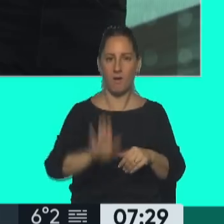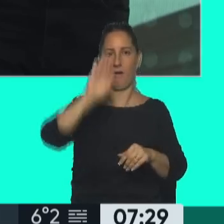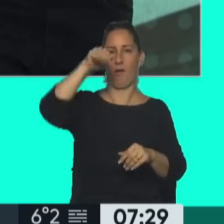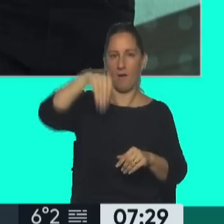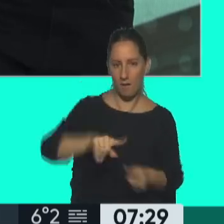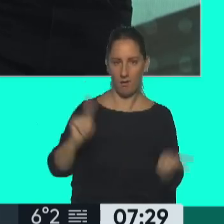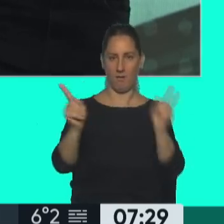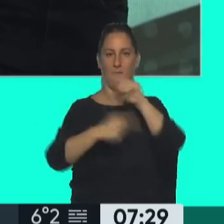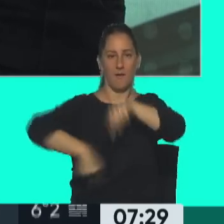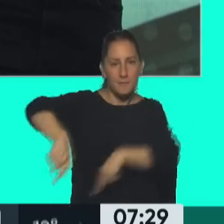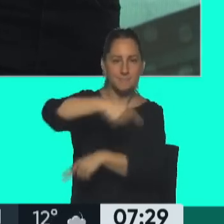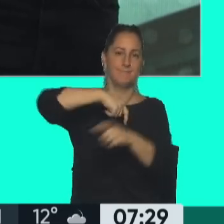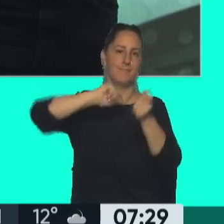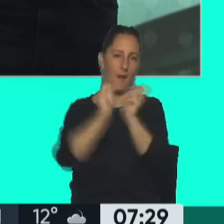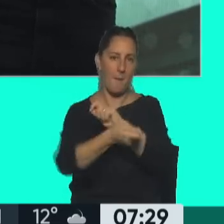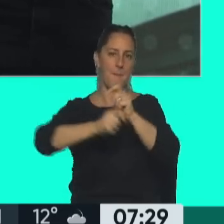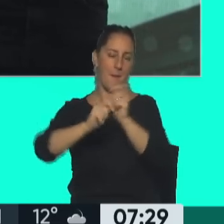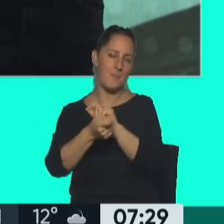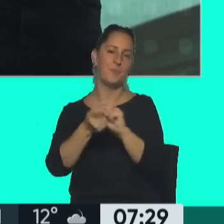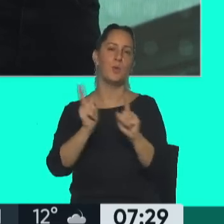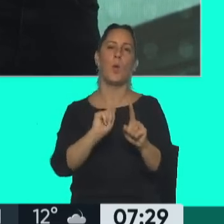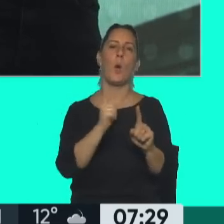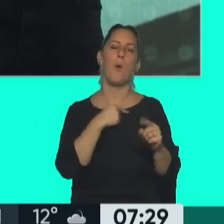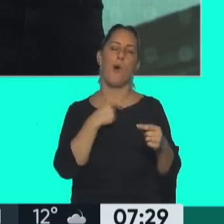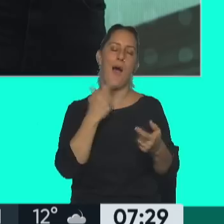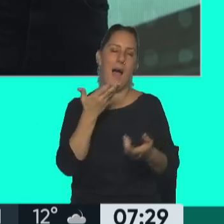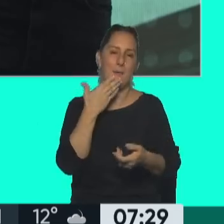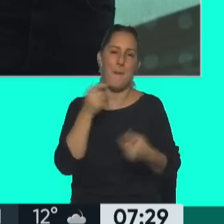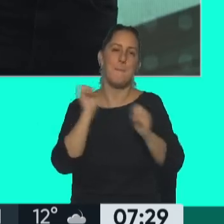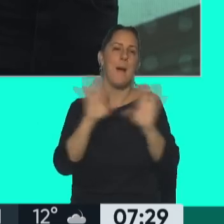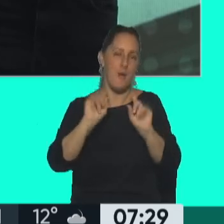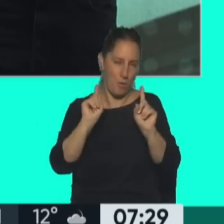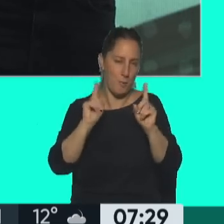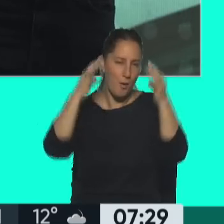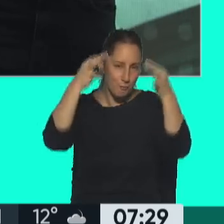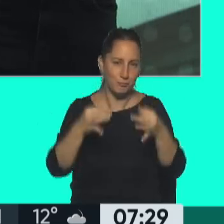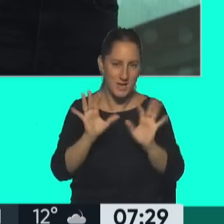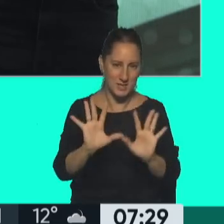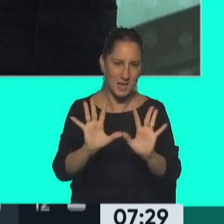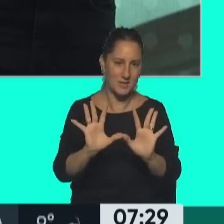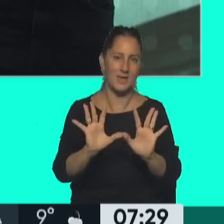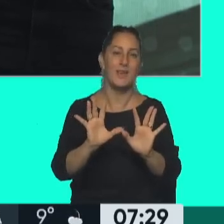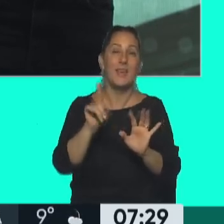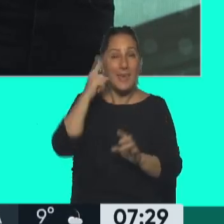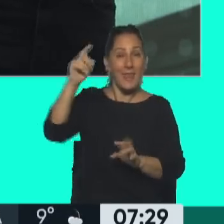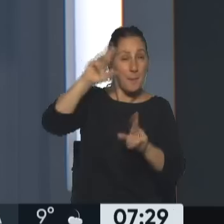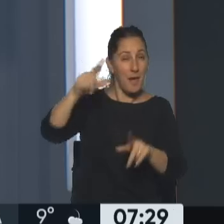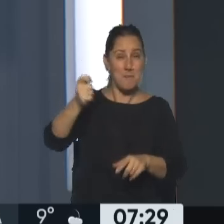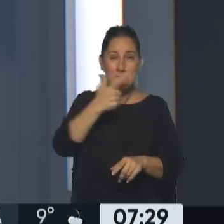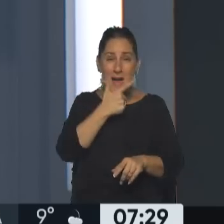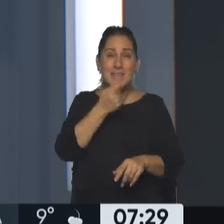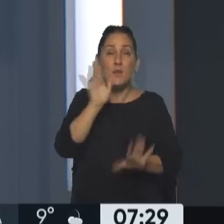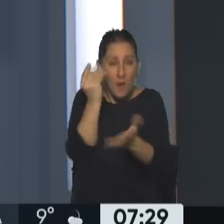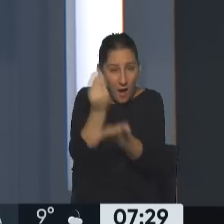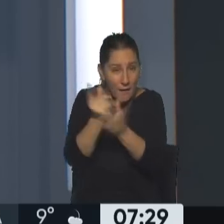digamos. Vuelvo a decir, no me gusta hablar en contrafáctico, pero esto es prácticamente un hecho objetivo. No se hubiese podido pagar. Claro, me parece interesante,